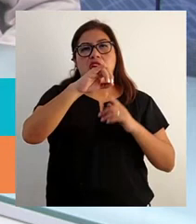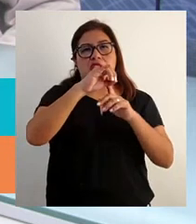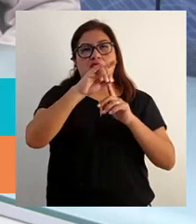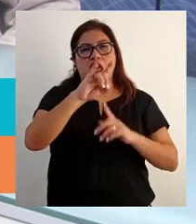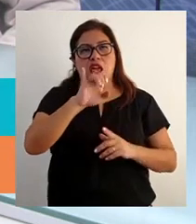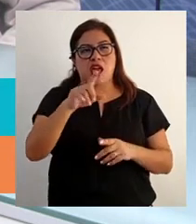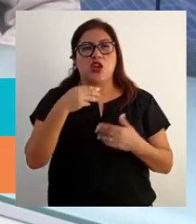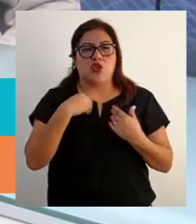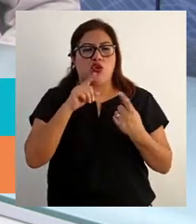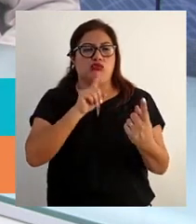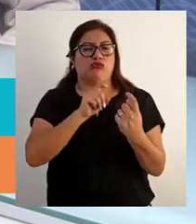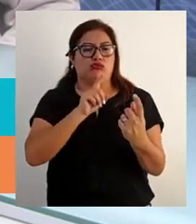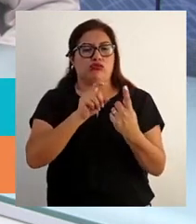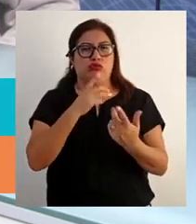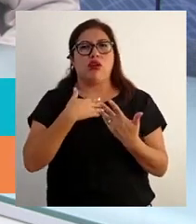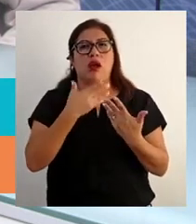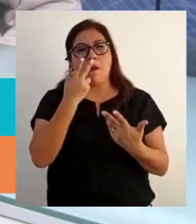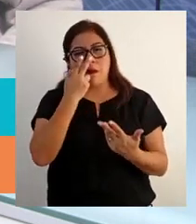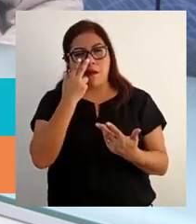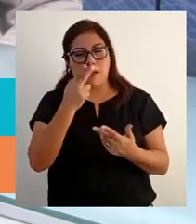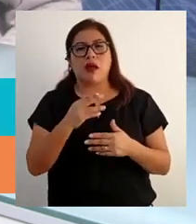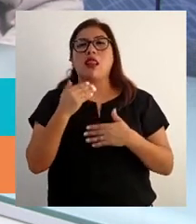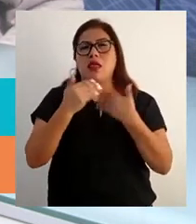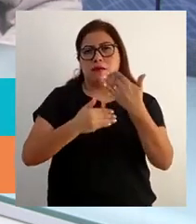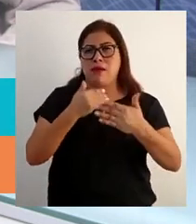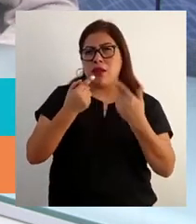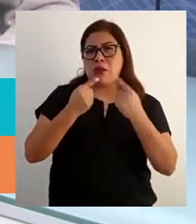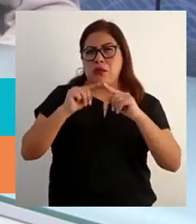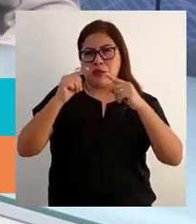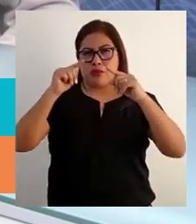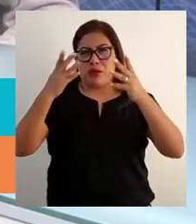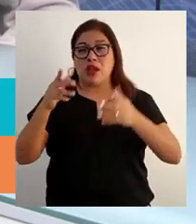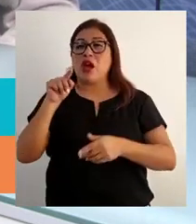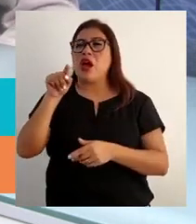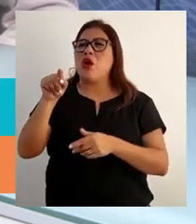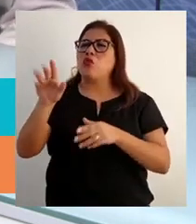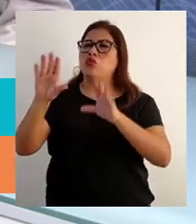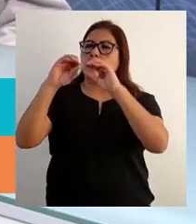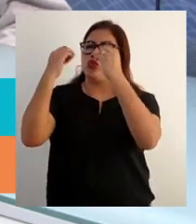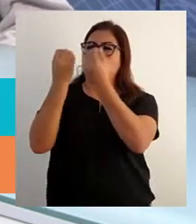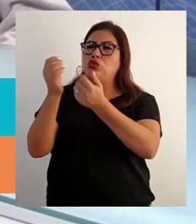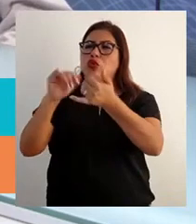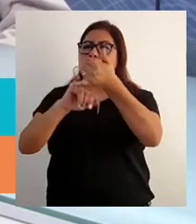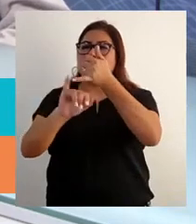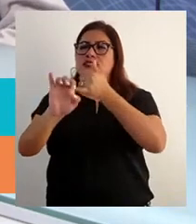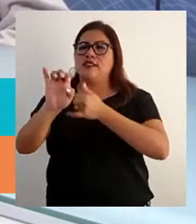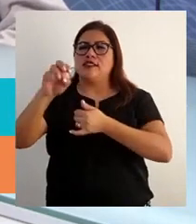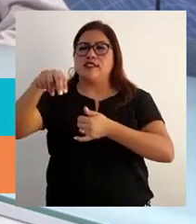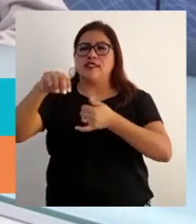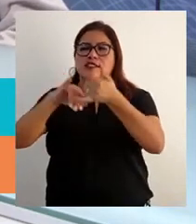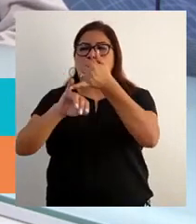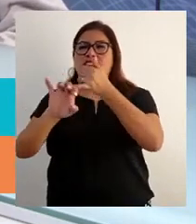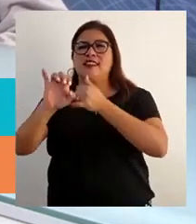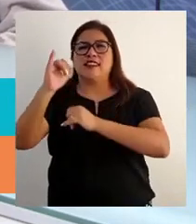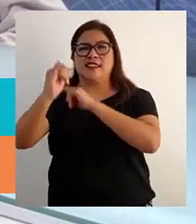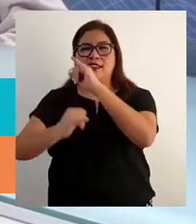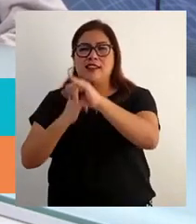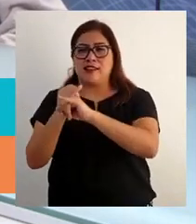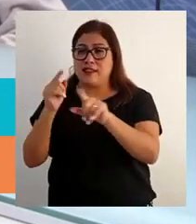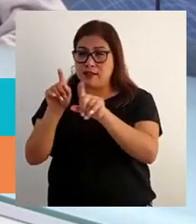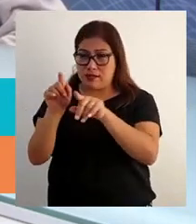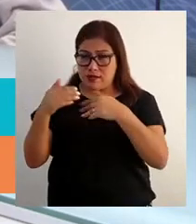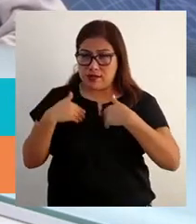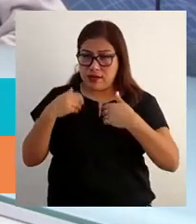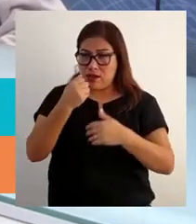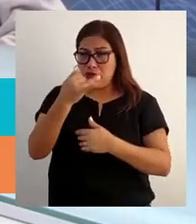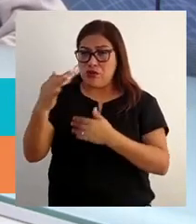¿no? Es un avance que se va dando. Ustedes de Decencia Internacional también tienen unos proyectos sobre los